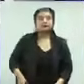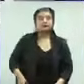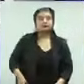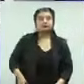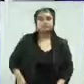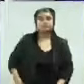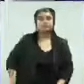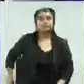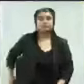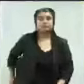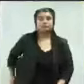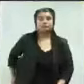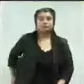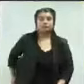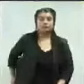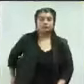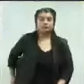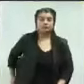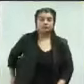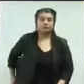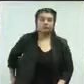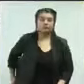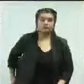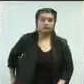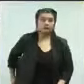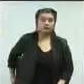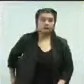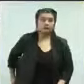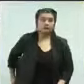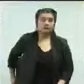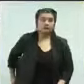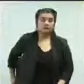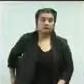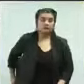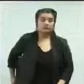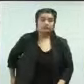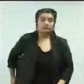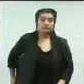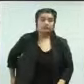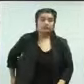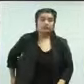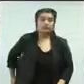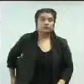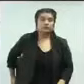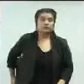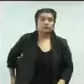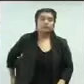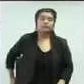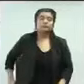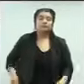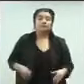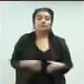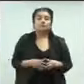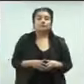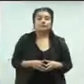Tiene la palabra en la respuesta el ministro y el viceministro, y luego tiene la palabra.